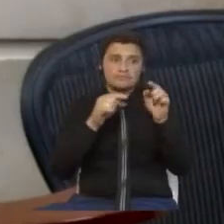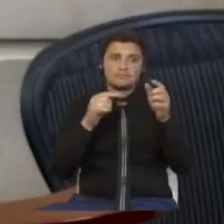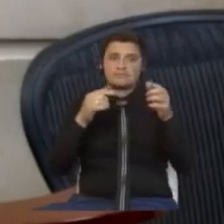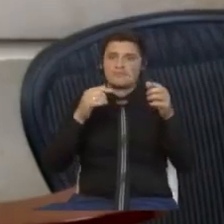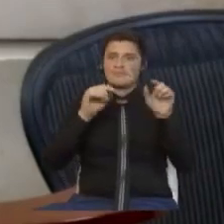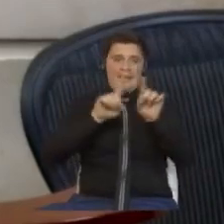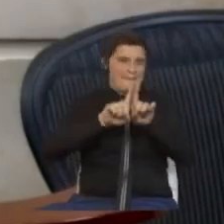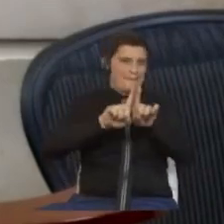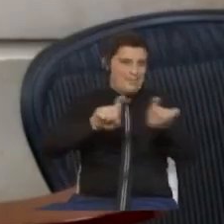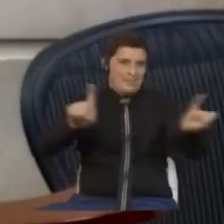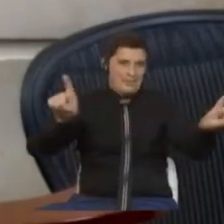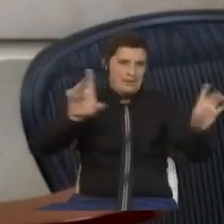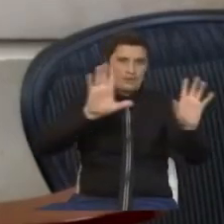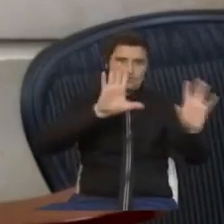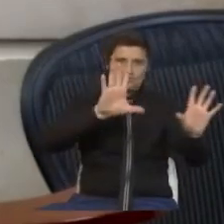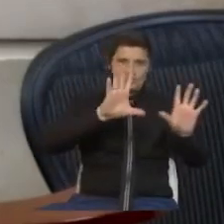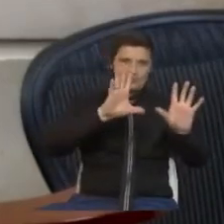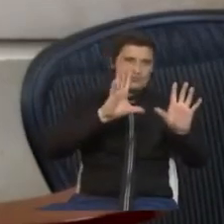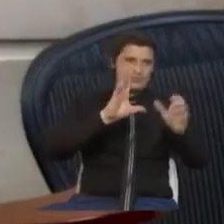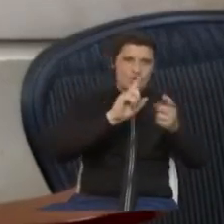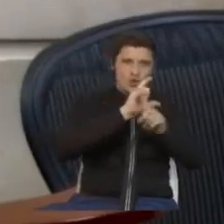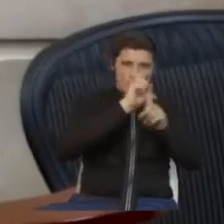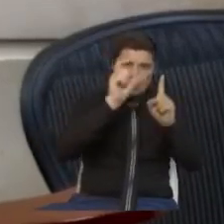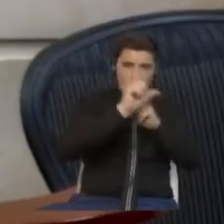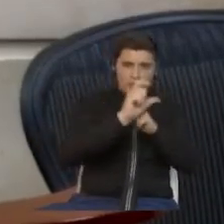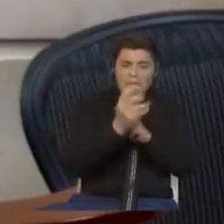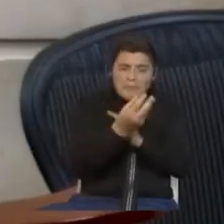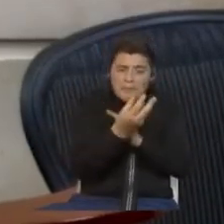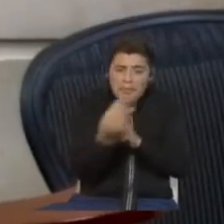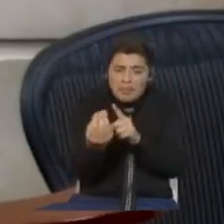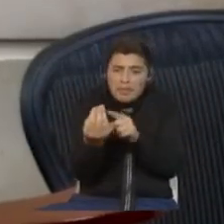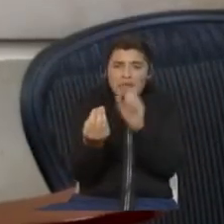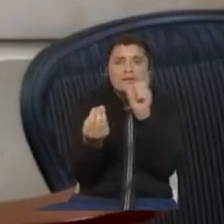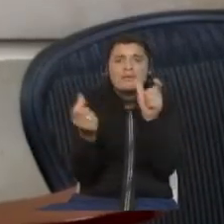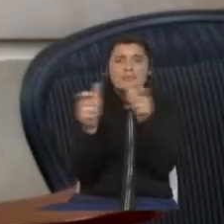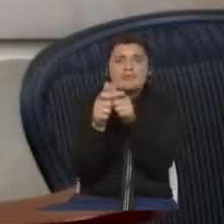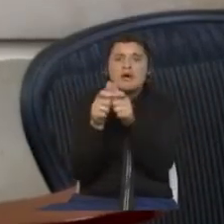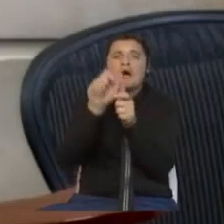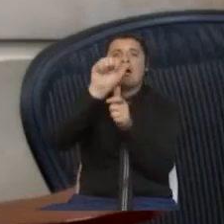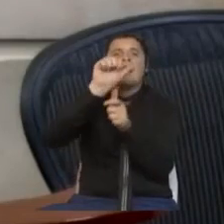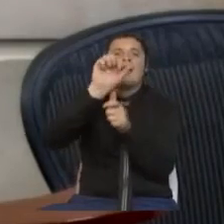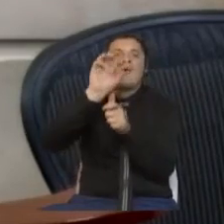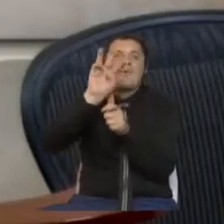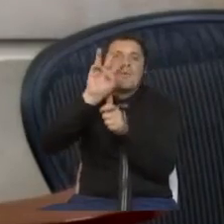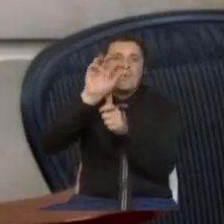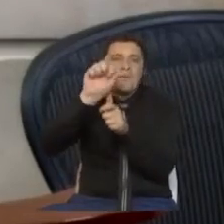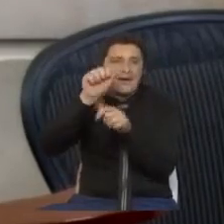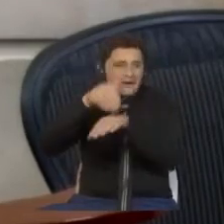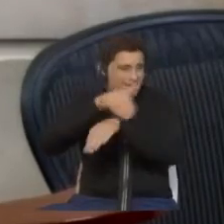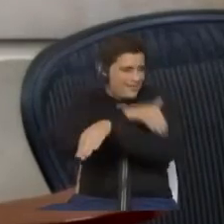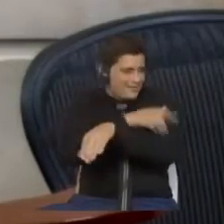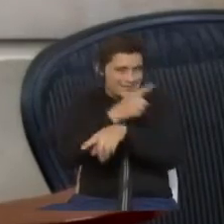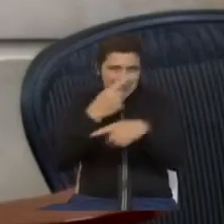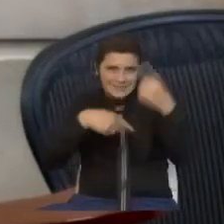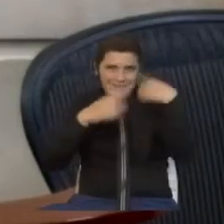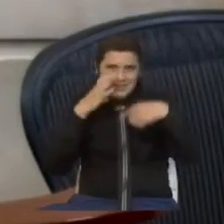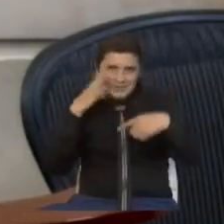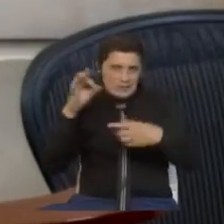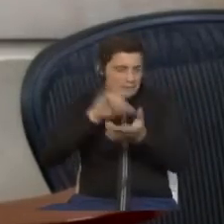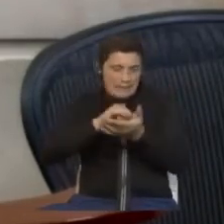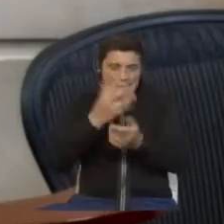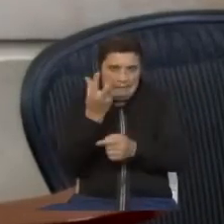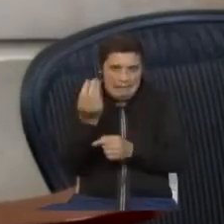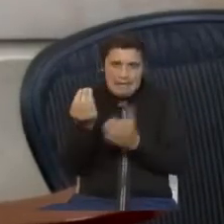distintas expresiones étnicas hay una minoría por ejemplo la minoría agua para mencionar la que el senador robert tasa ha